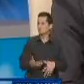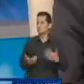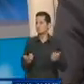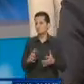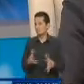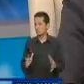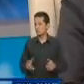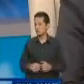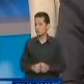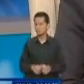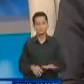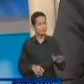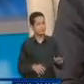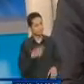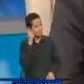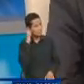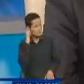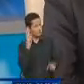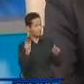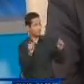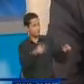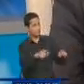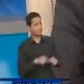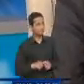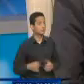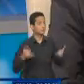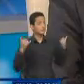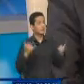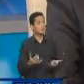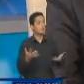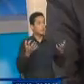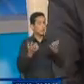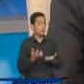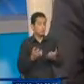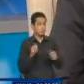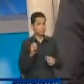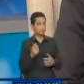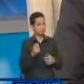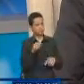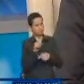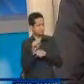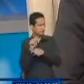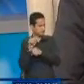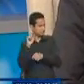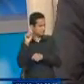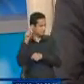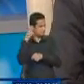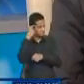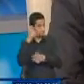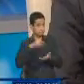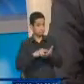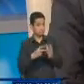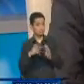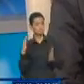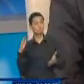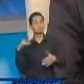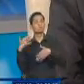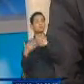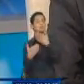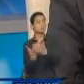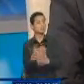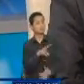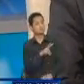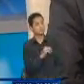esa hemorragia de reclamos buscando una plataforma política de oposición, ¿esto estaría de cara